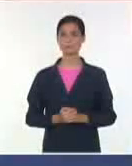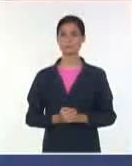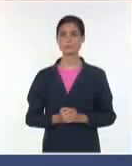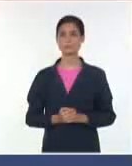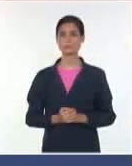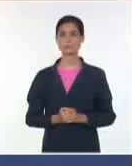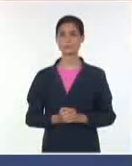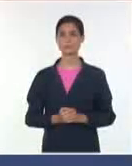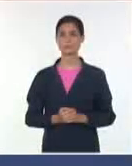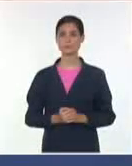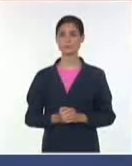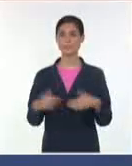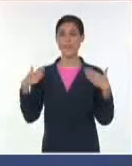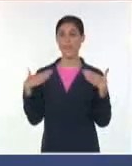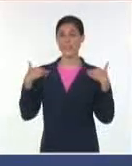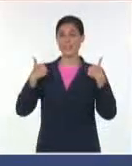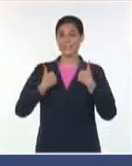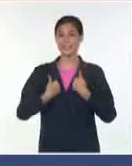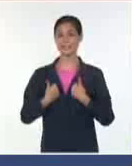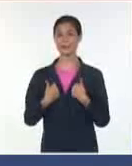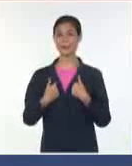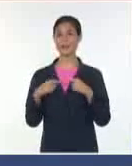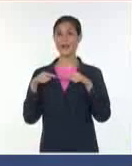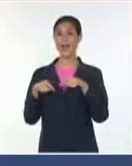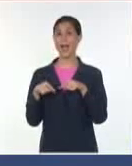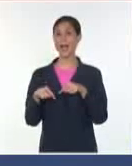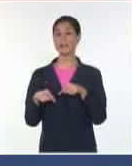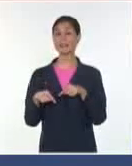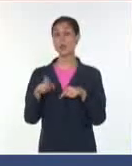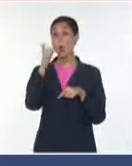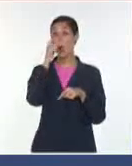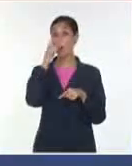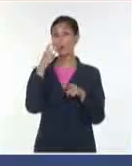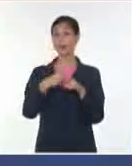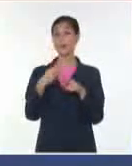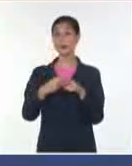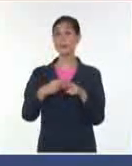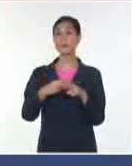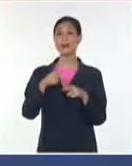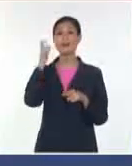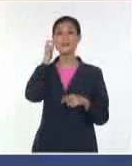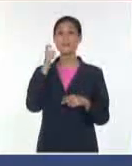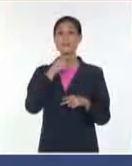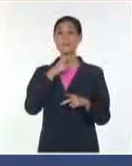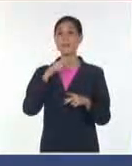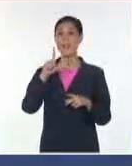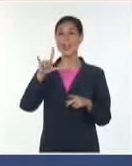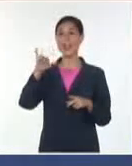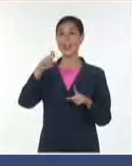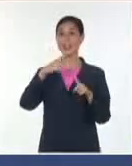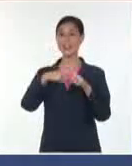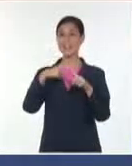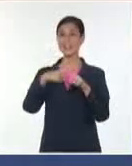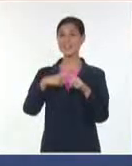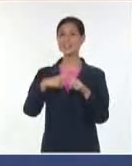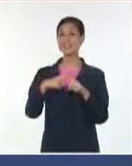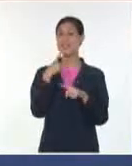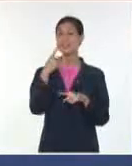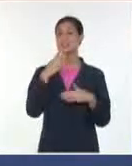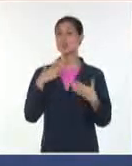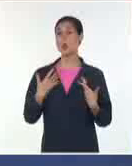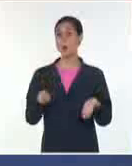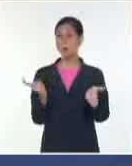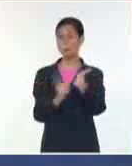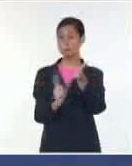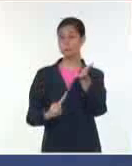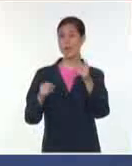El director del Despacho Nacional de Carga, ingeniero Félix Estrada Rodríguez, ofreció una actualización del comportamiento del Sistema Eléctrico